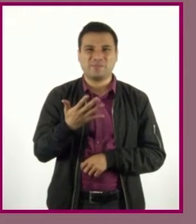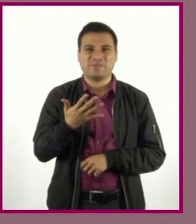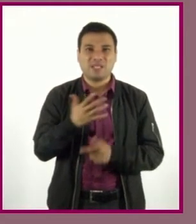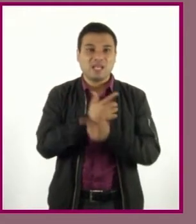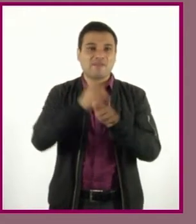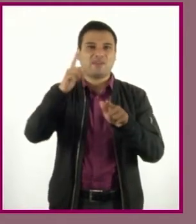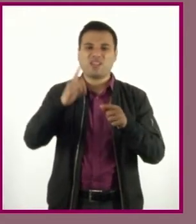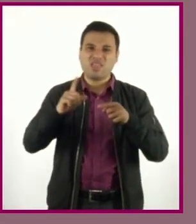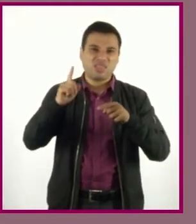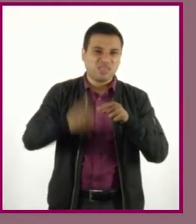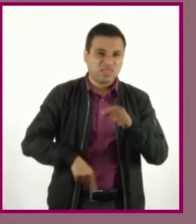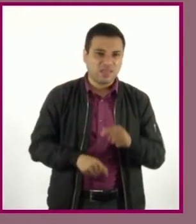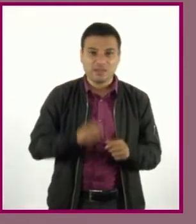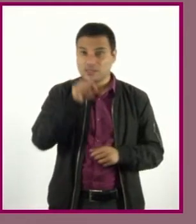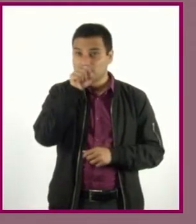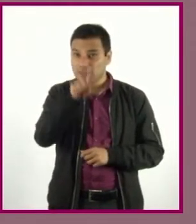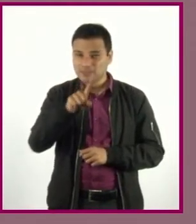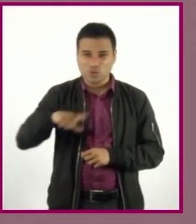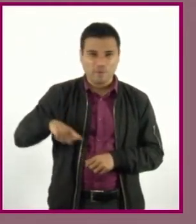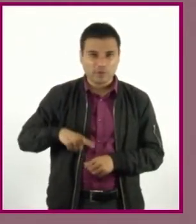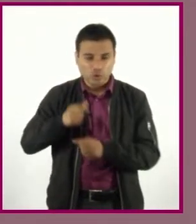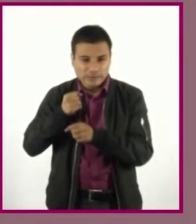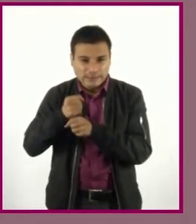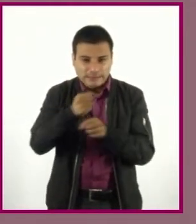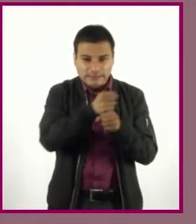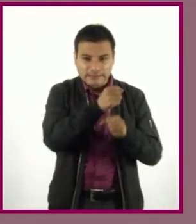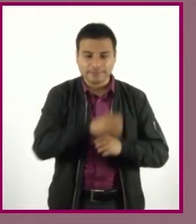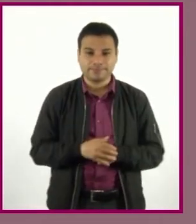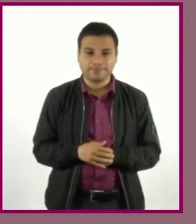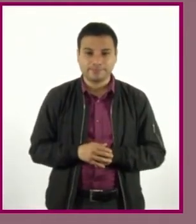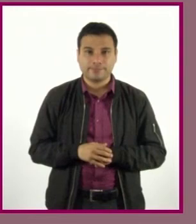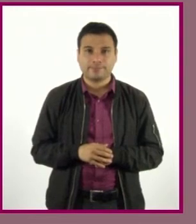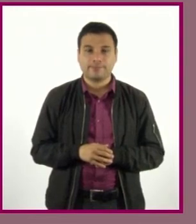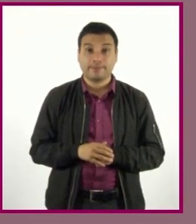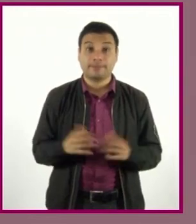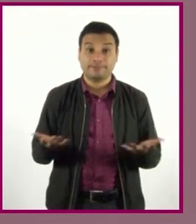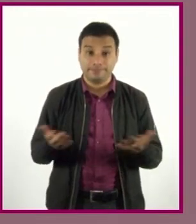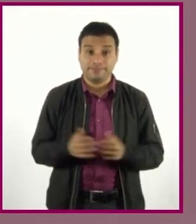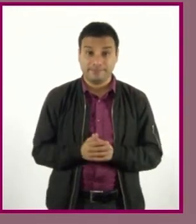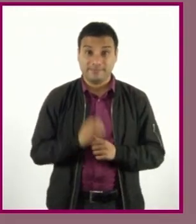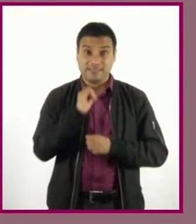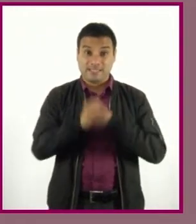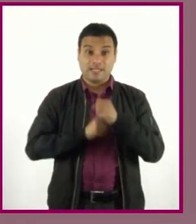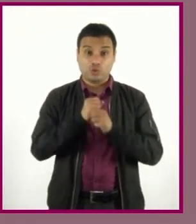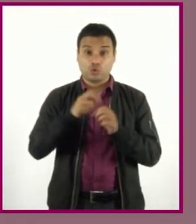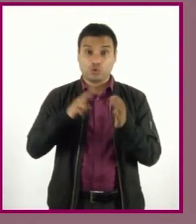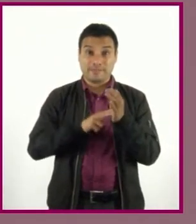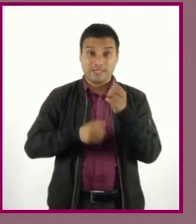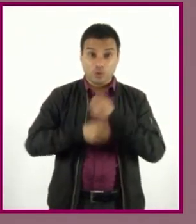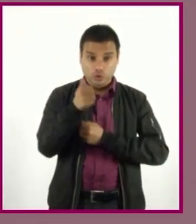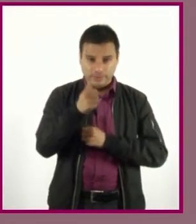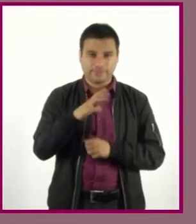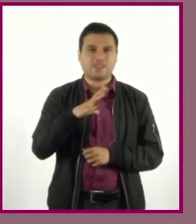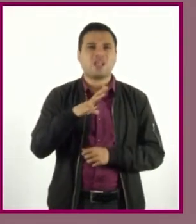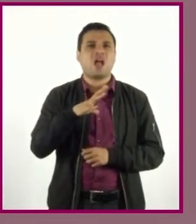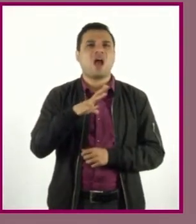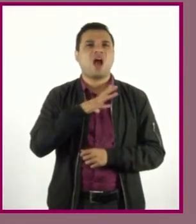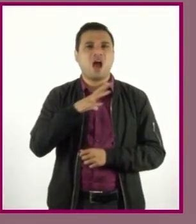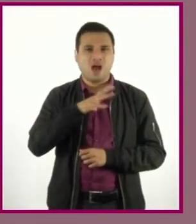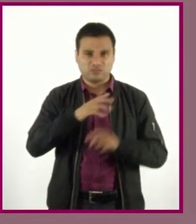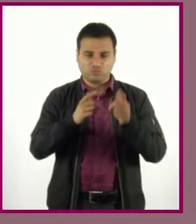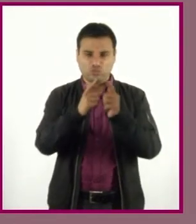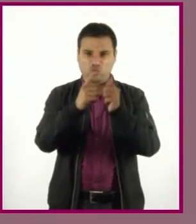menguó y aumentó la represión. En consecuencia, a inicios de 2011, se produjo un levantamiento